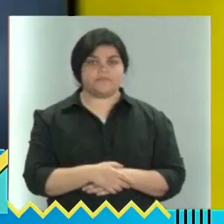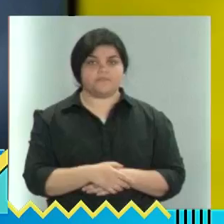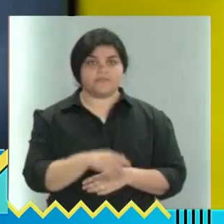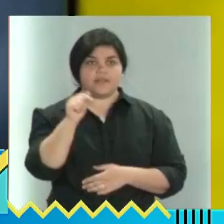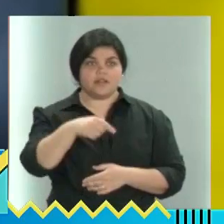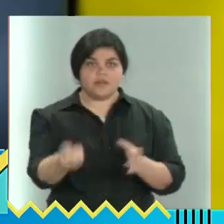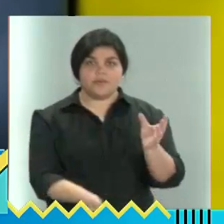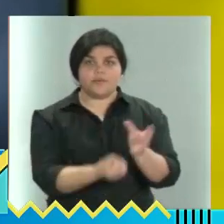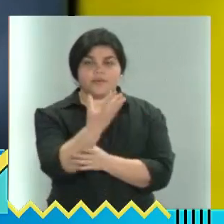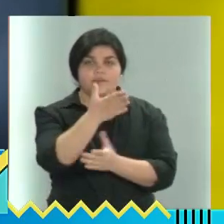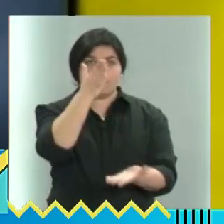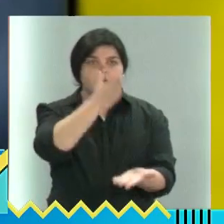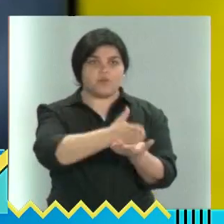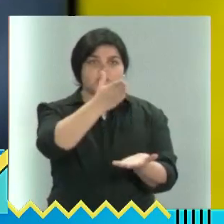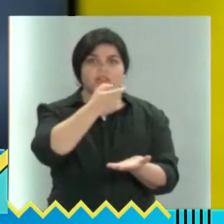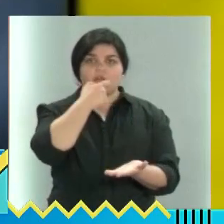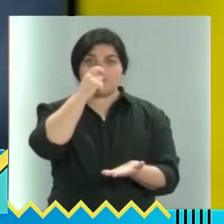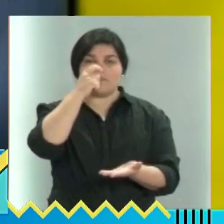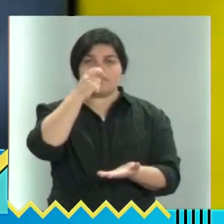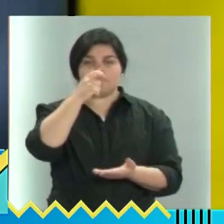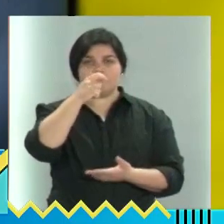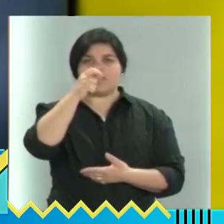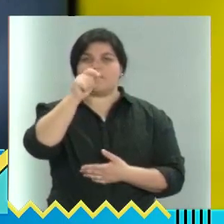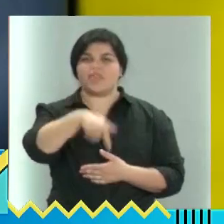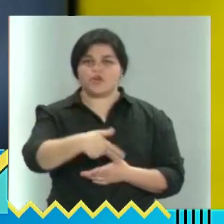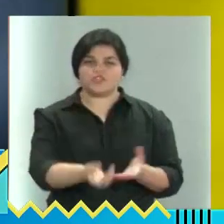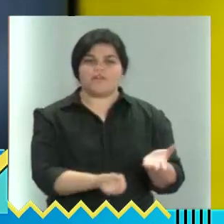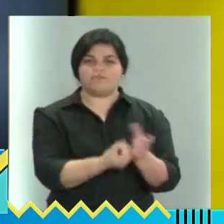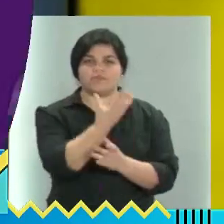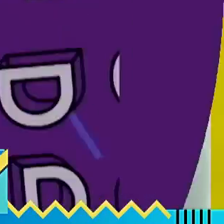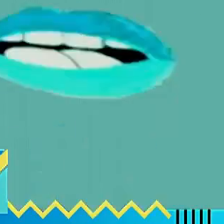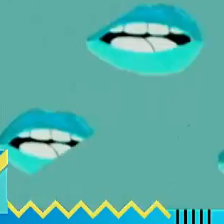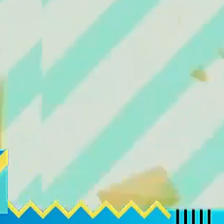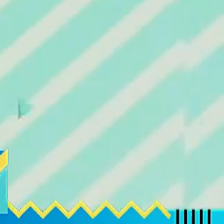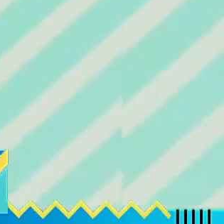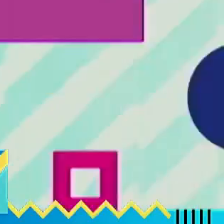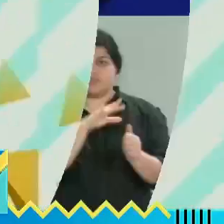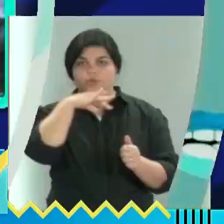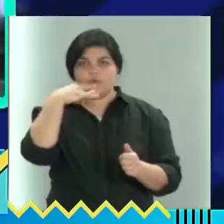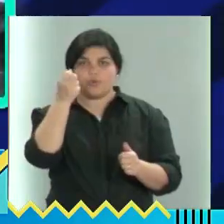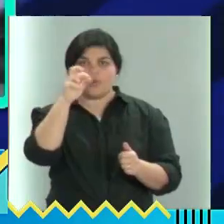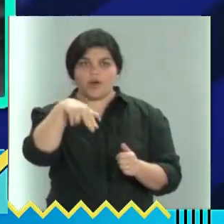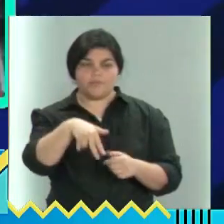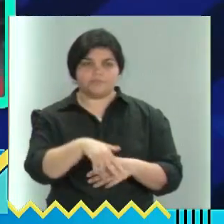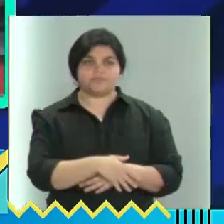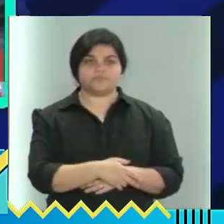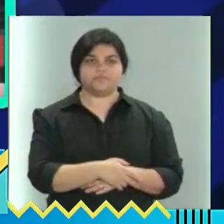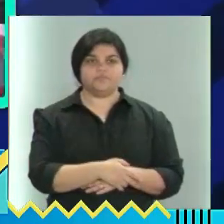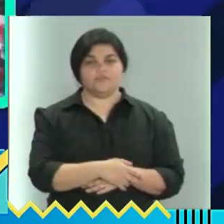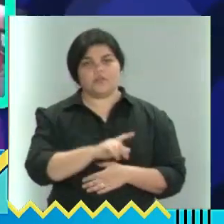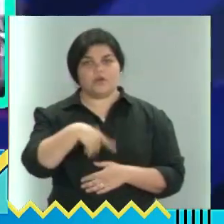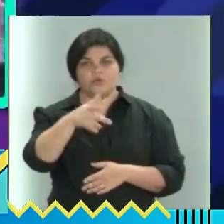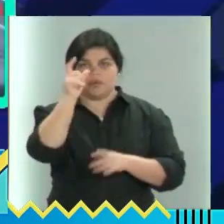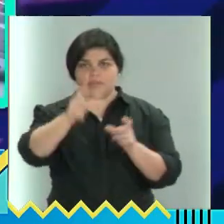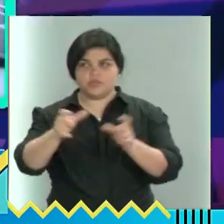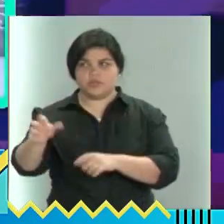creando la facultad de la Universidad de Mendoza. Yo creo que él, junto a Juan Brugiavini y a otros